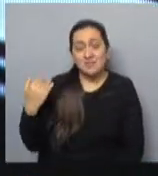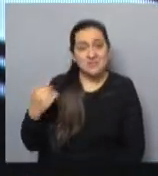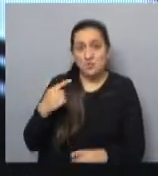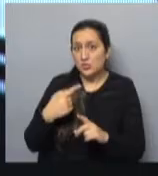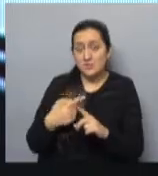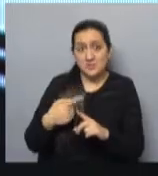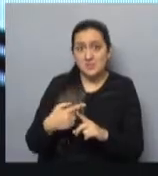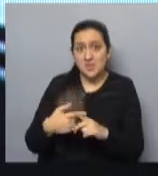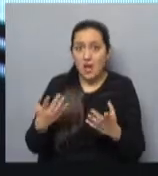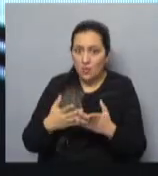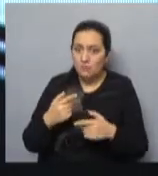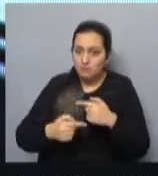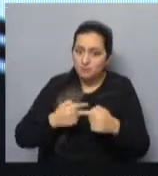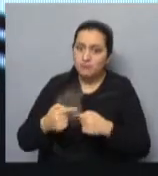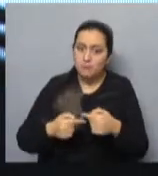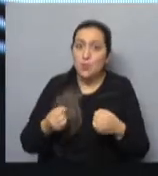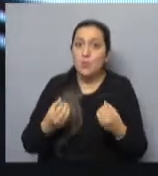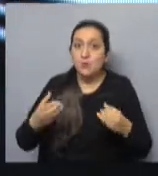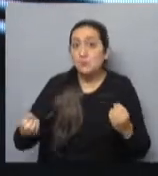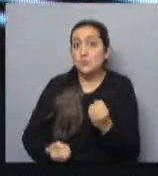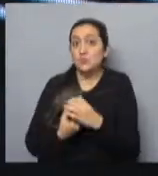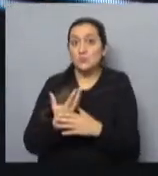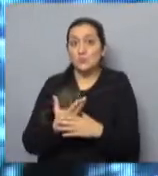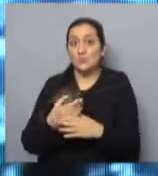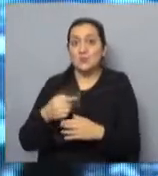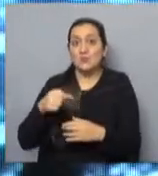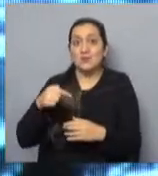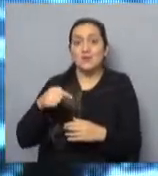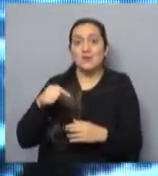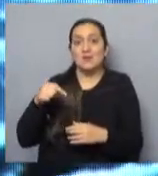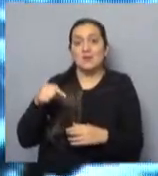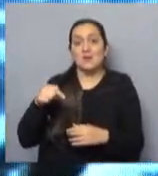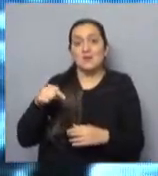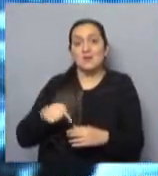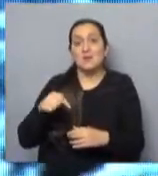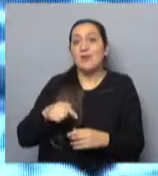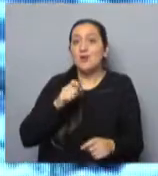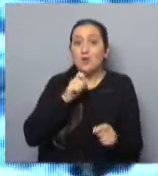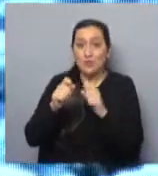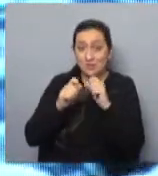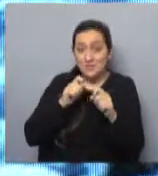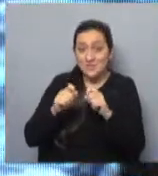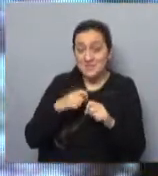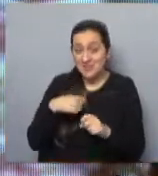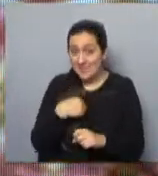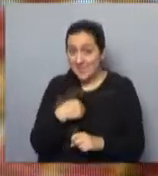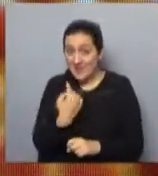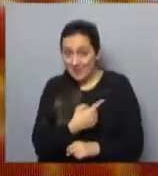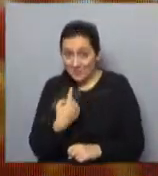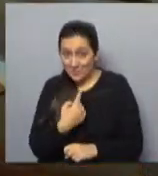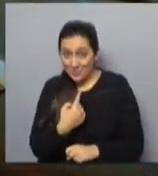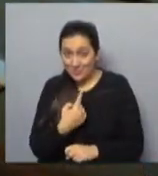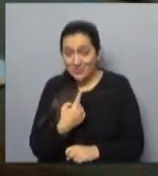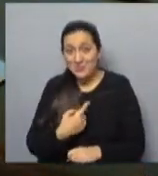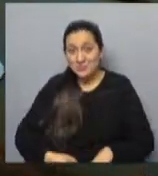y que qué bueno que aparecen estás estas noticias que para nosotros más que